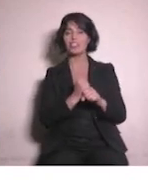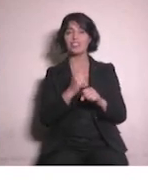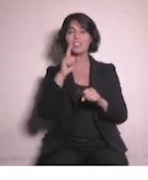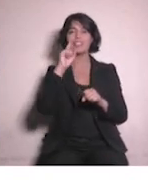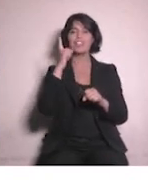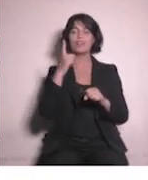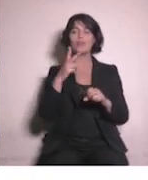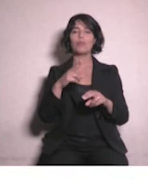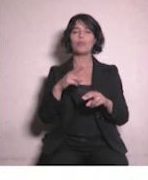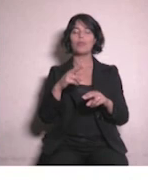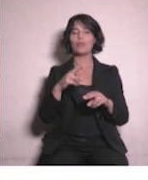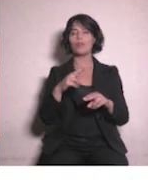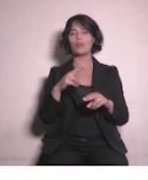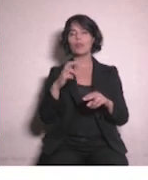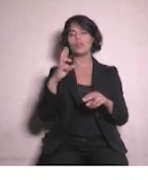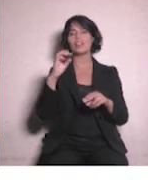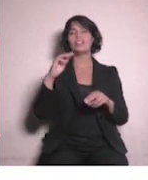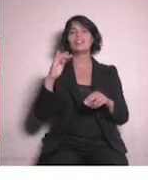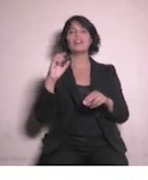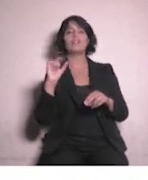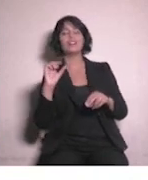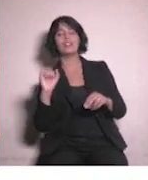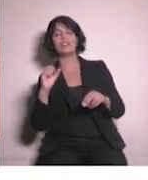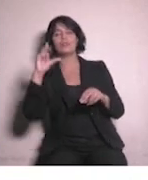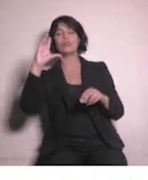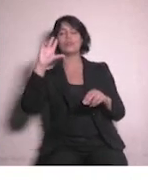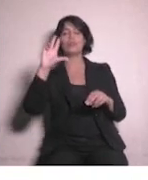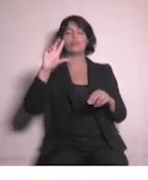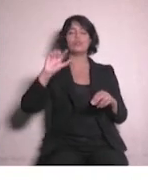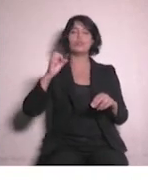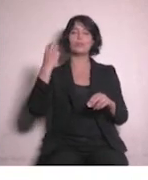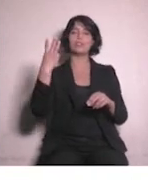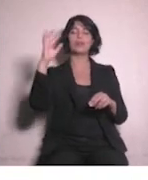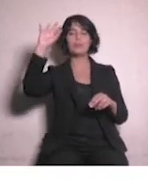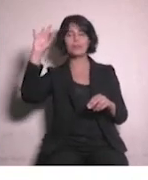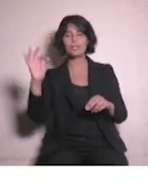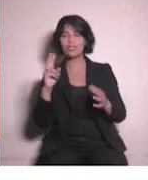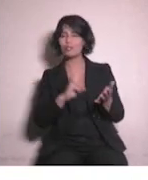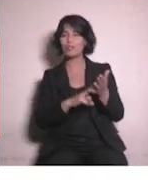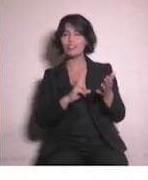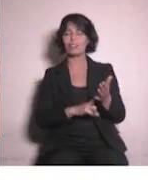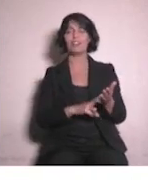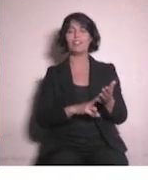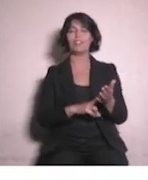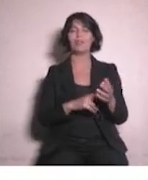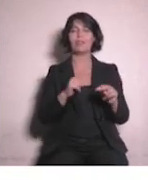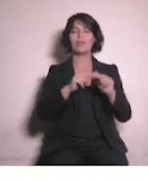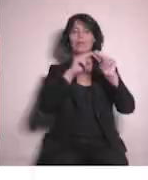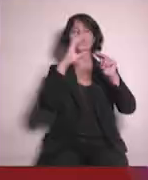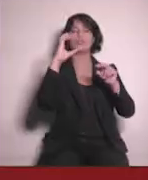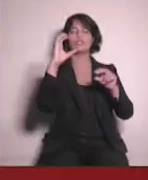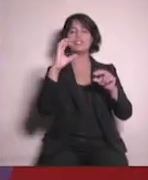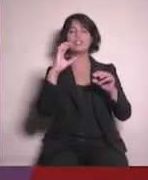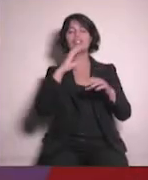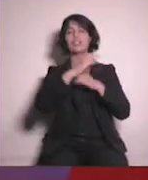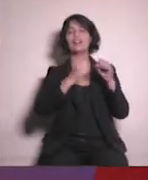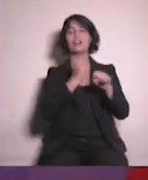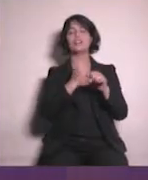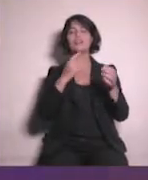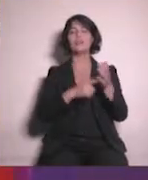una rentabilidad extraordinaria de un 8,3% real para el fondo C desde el año